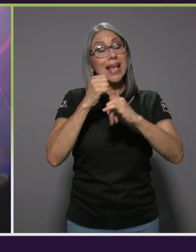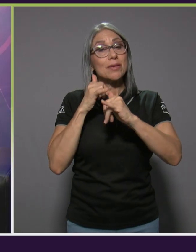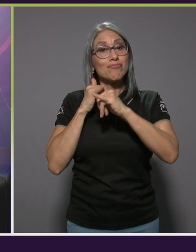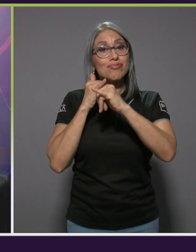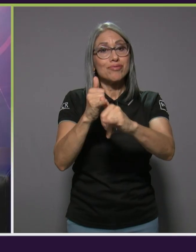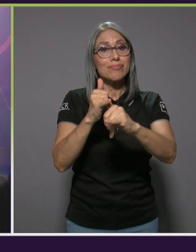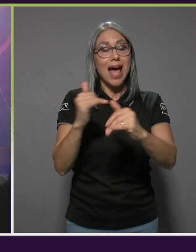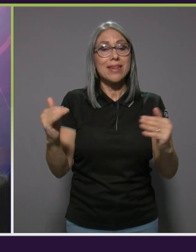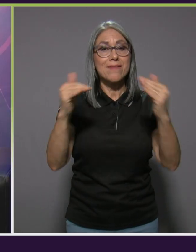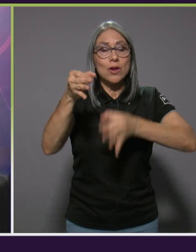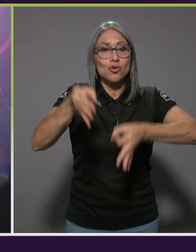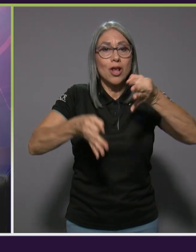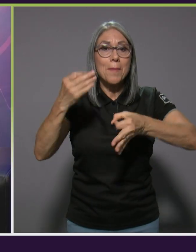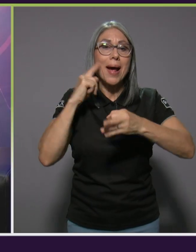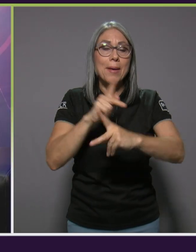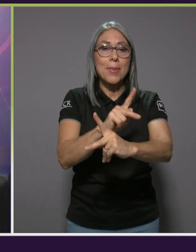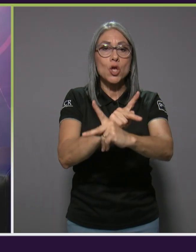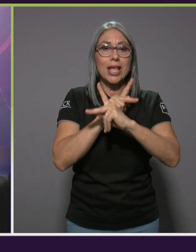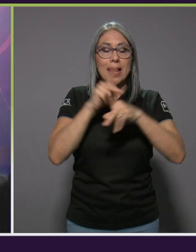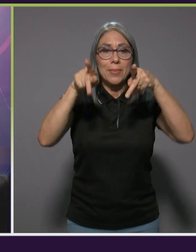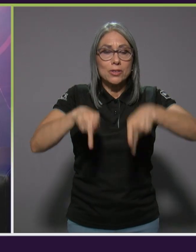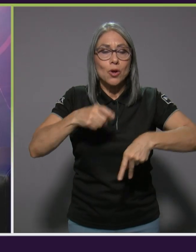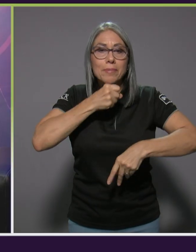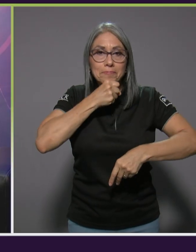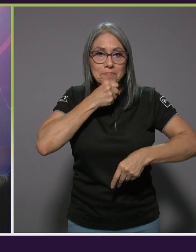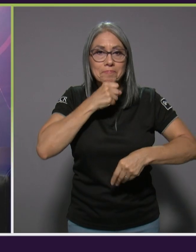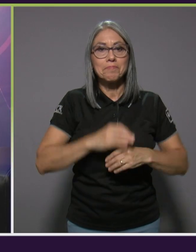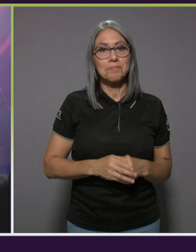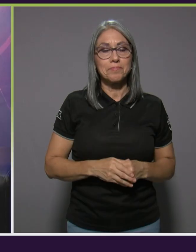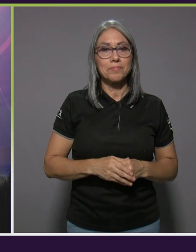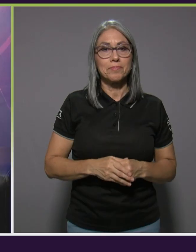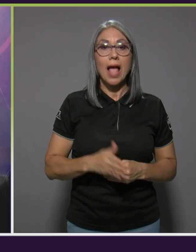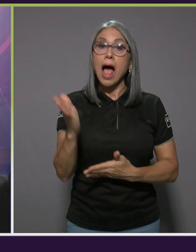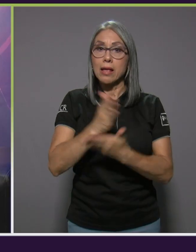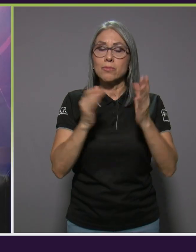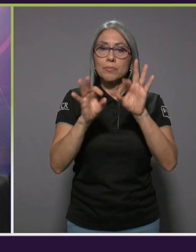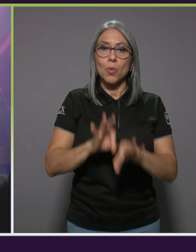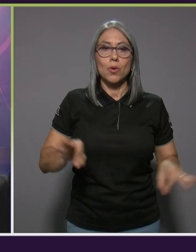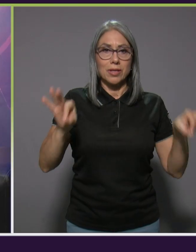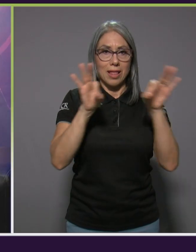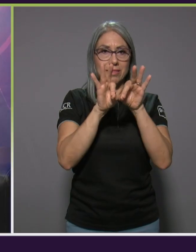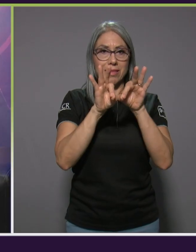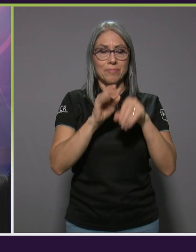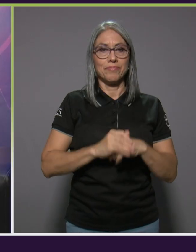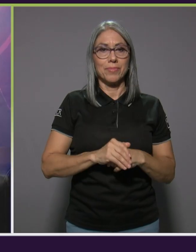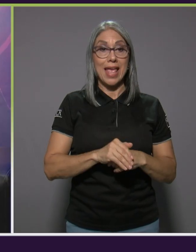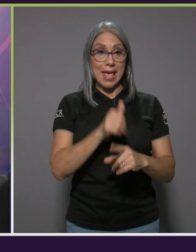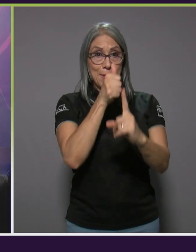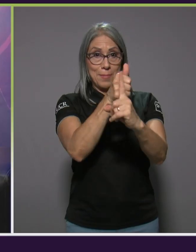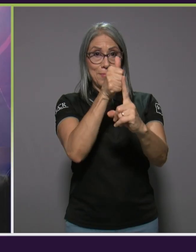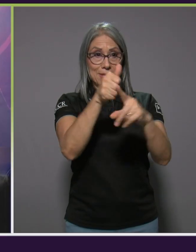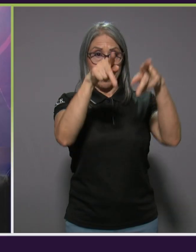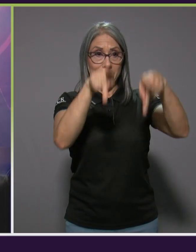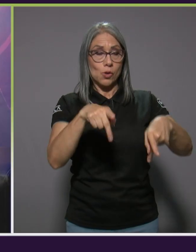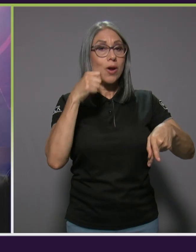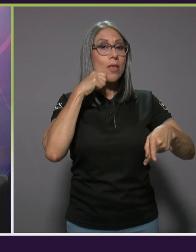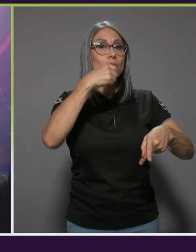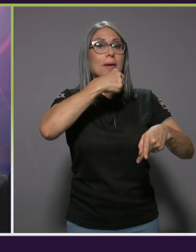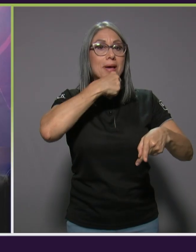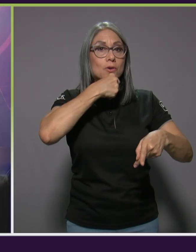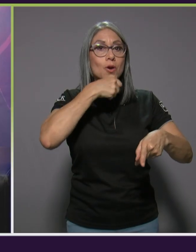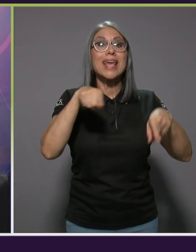esa persona adulta mayor. Y es un punto muy importante, es aprender, no tanto que la persona adulta mayor como la